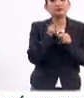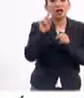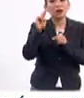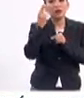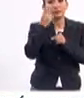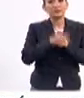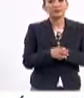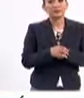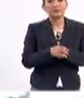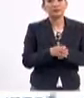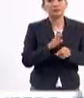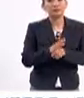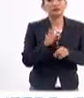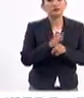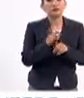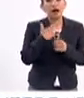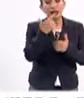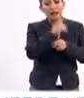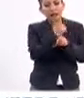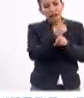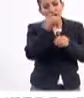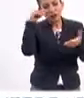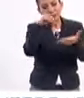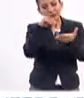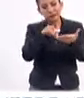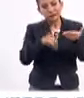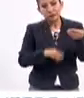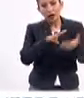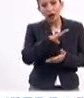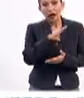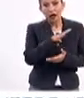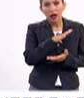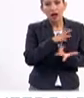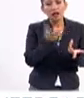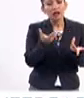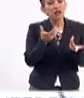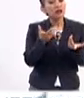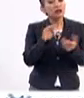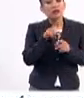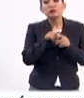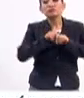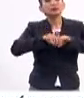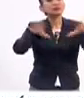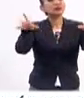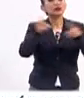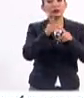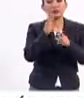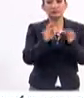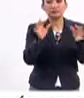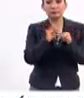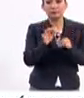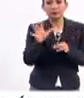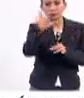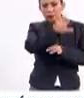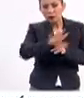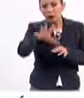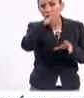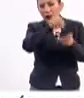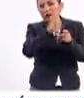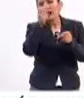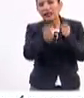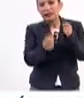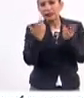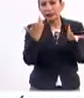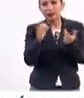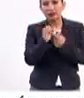la universidad? ¿Cuáles son las carreras que se han instaurado? ¿Hasta dónde tiene alcances? En fin, platíquenos esta radiografía para saber en